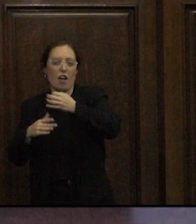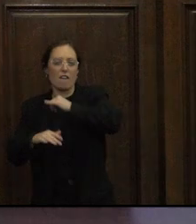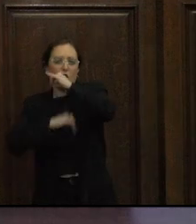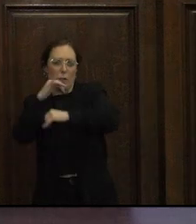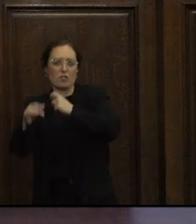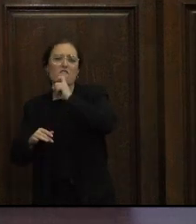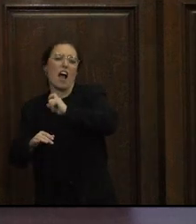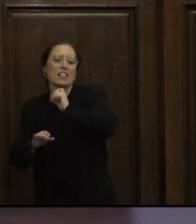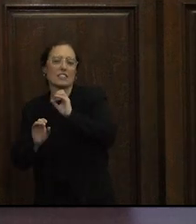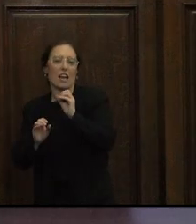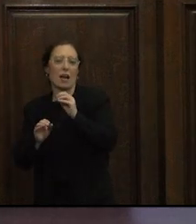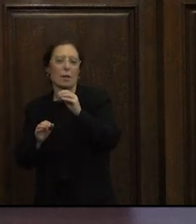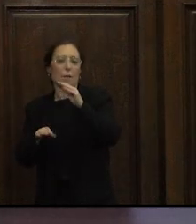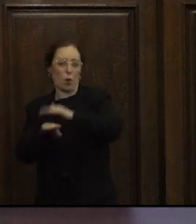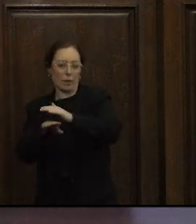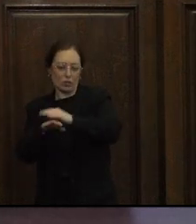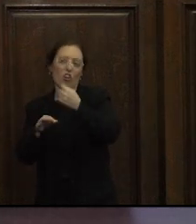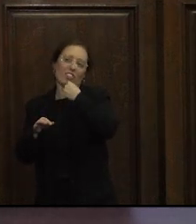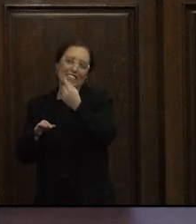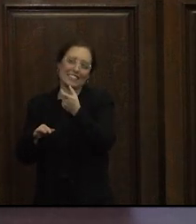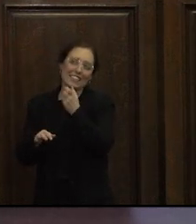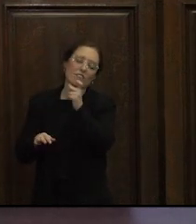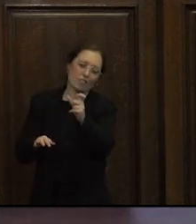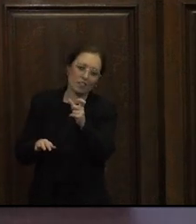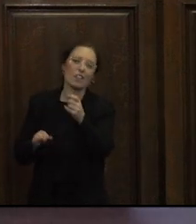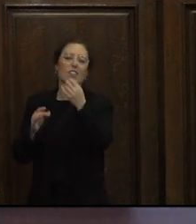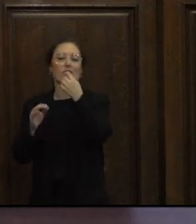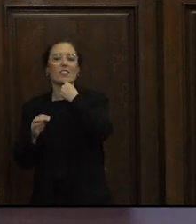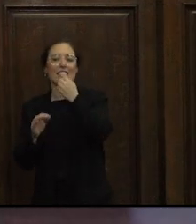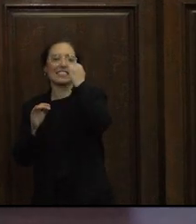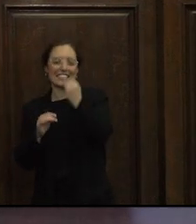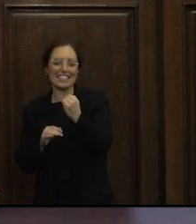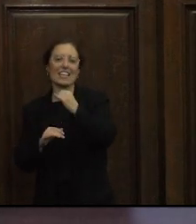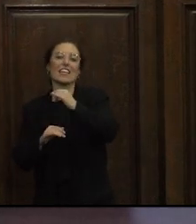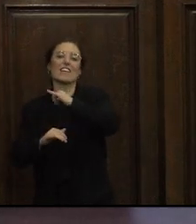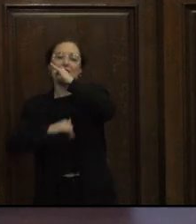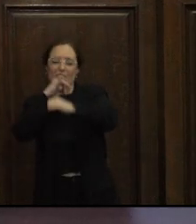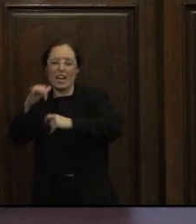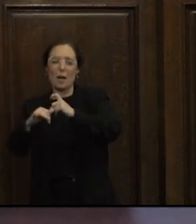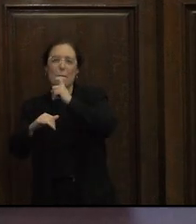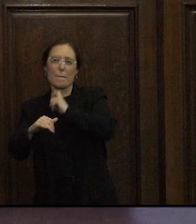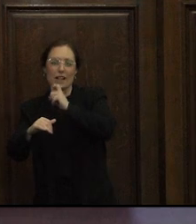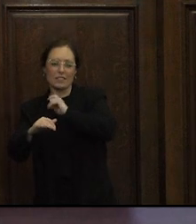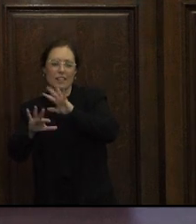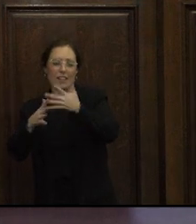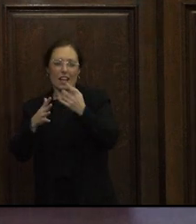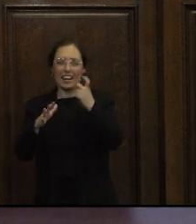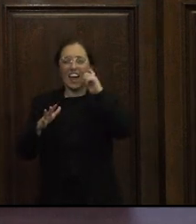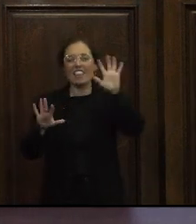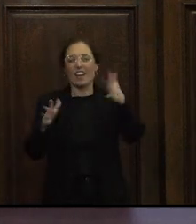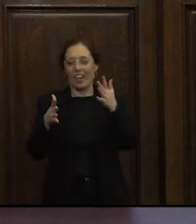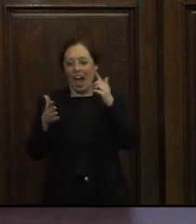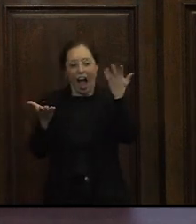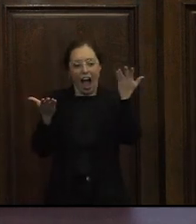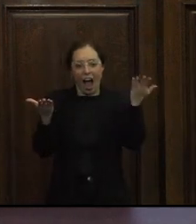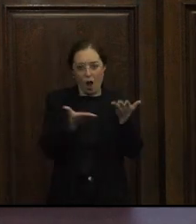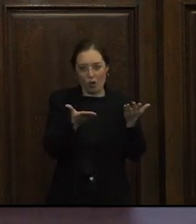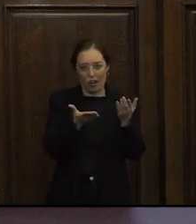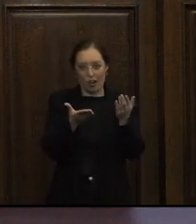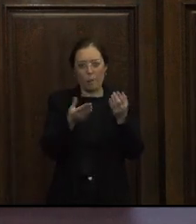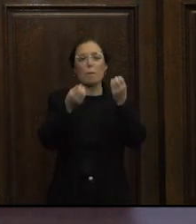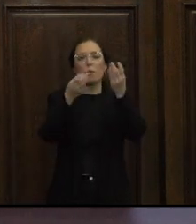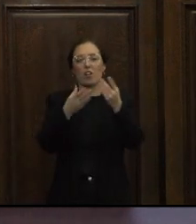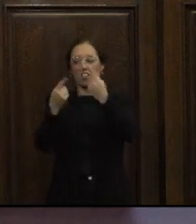llamamos fake news, aunque fake news quiere decir noticias falsas, entonces bueno, podría haber noticias falsas, pero este fenómeno fake news, la idea es que desde